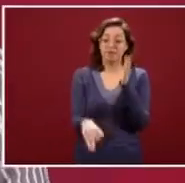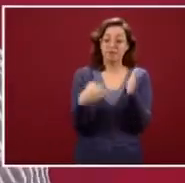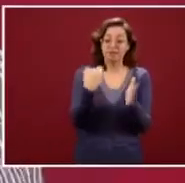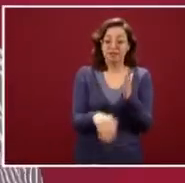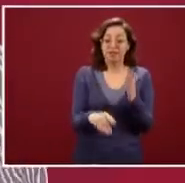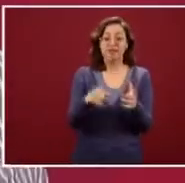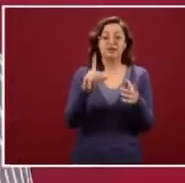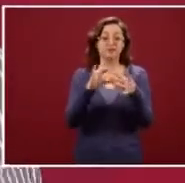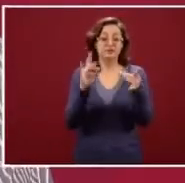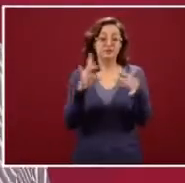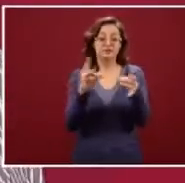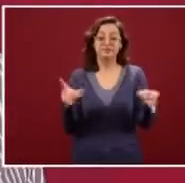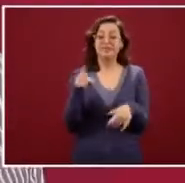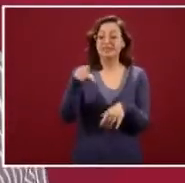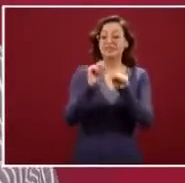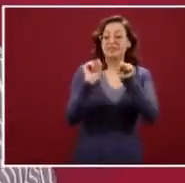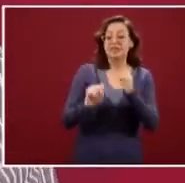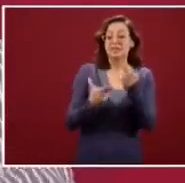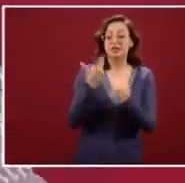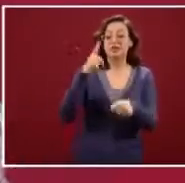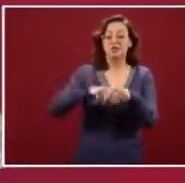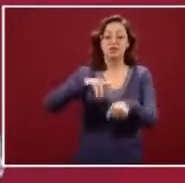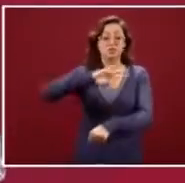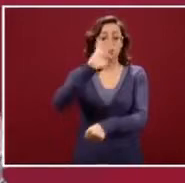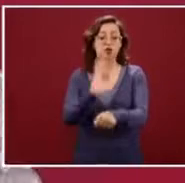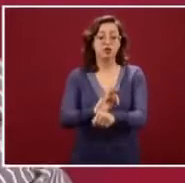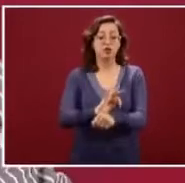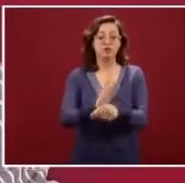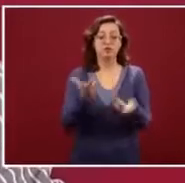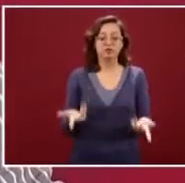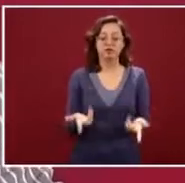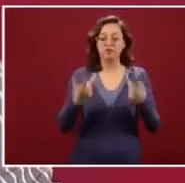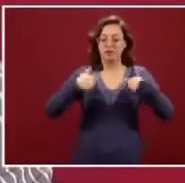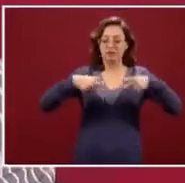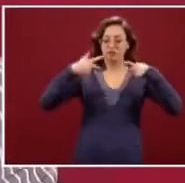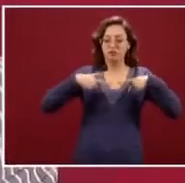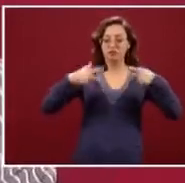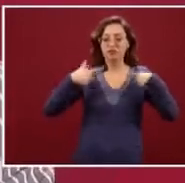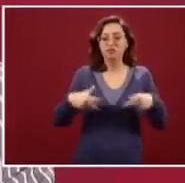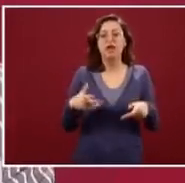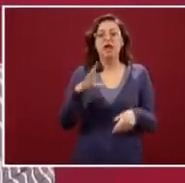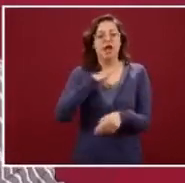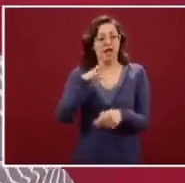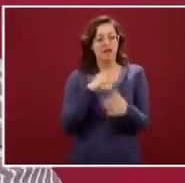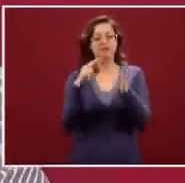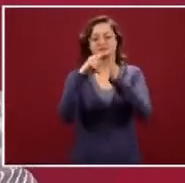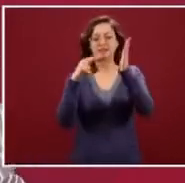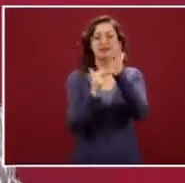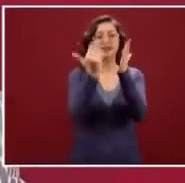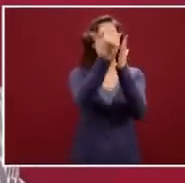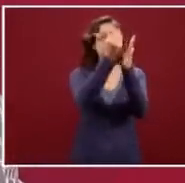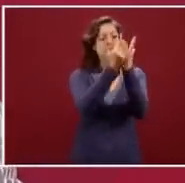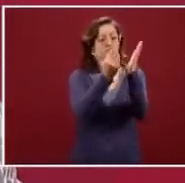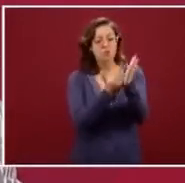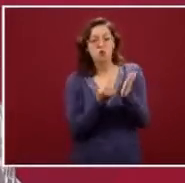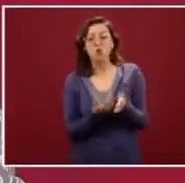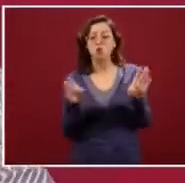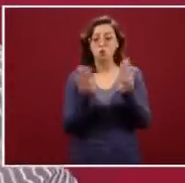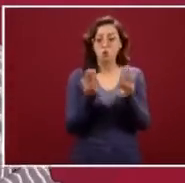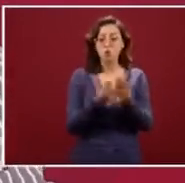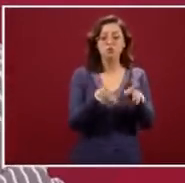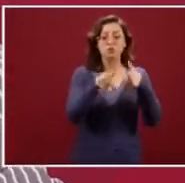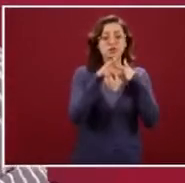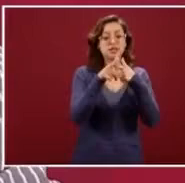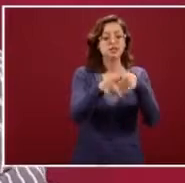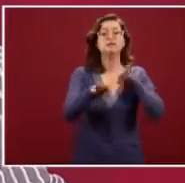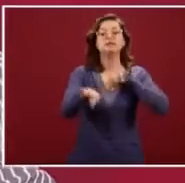Protección Civil tiene establecido un mecanismo de el inventario de los protocolos de continuidad de operaciones,